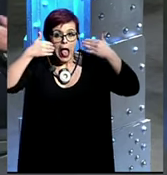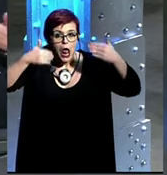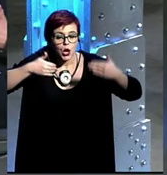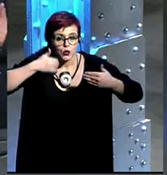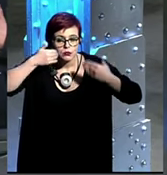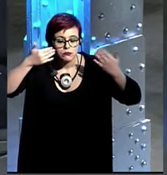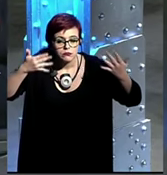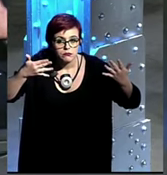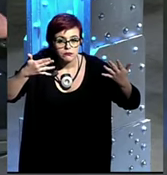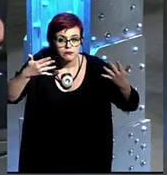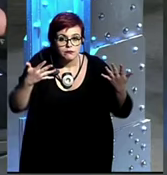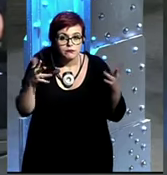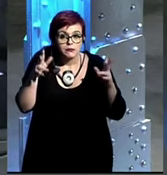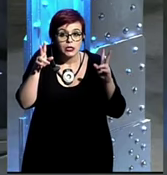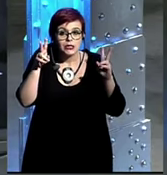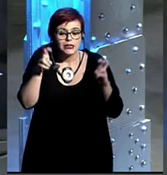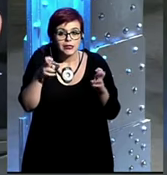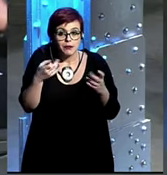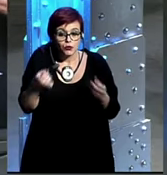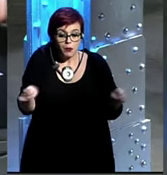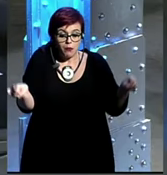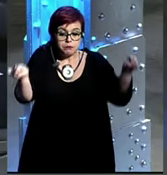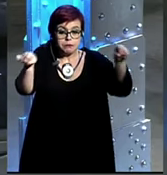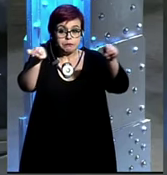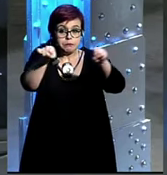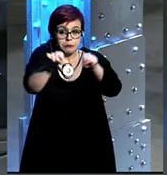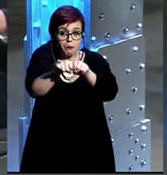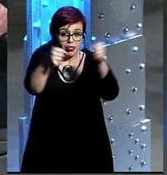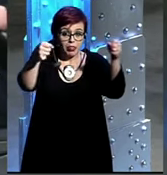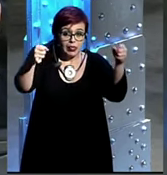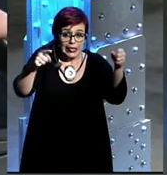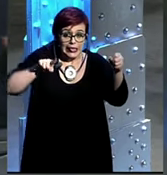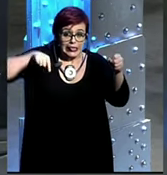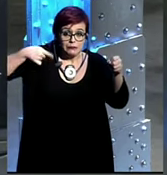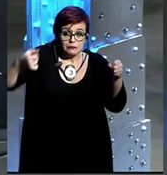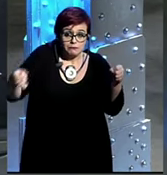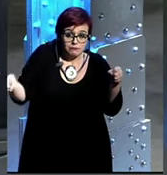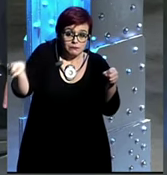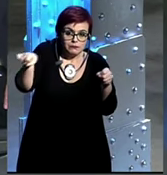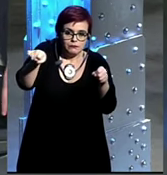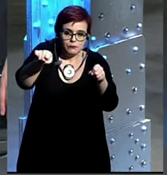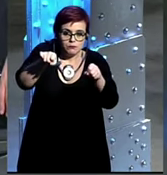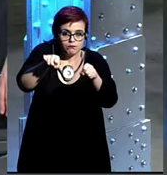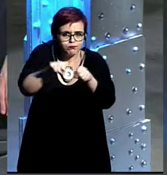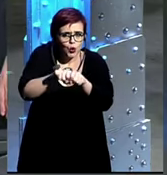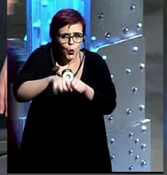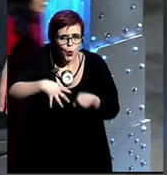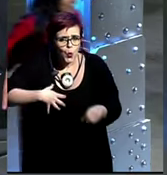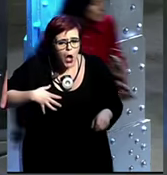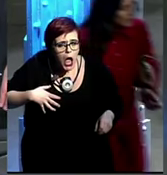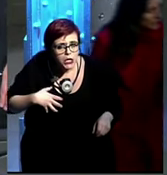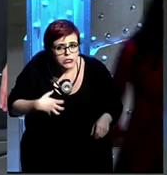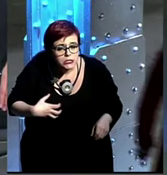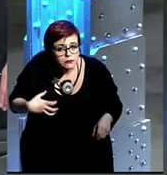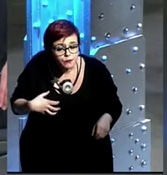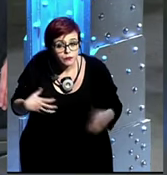algo y lo que es difícil es volver a juntar lo que antes parecía que fluía con naturalidad. Y entonces, como no